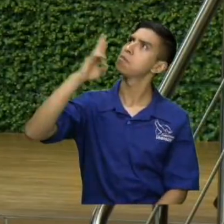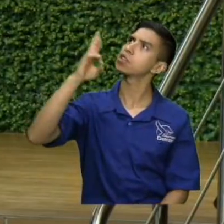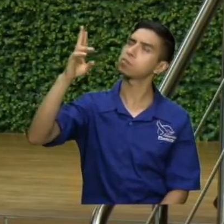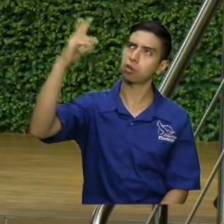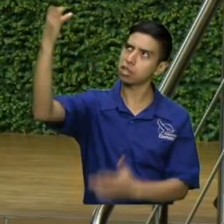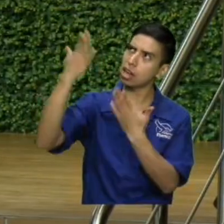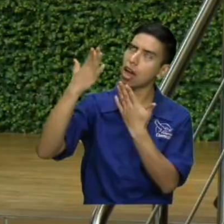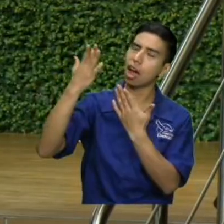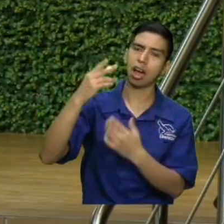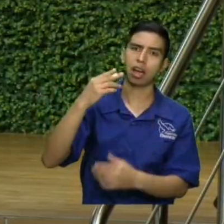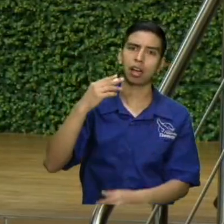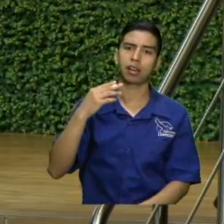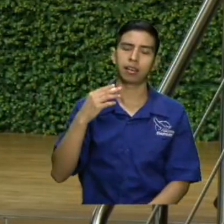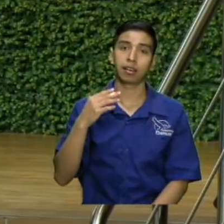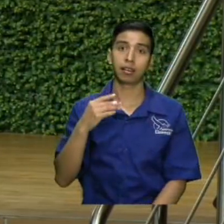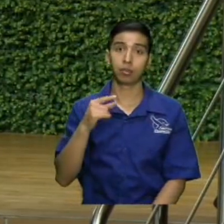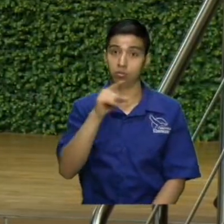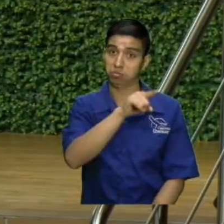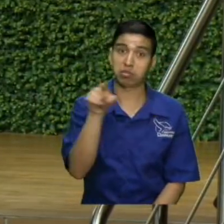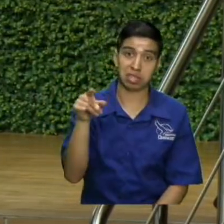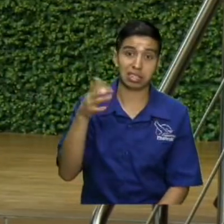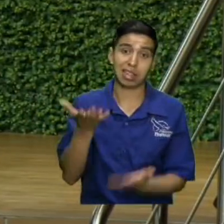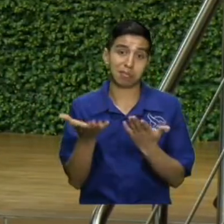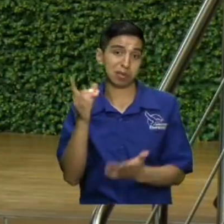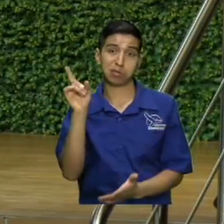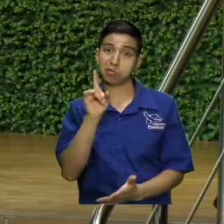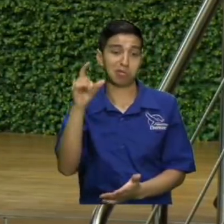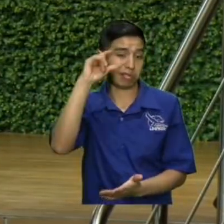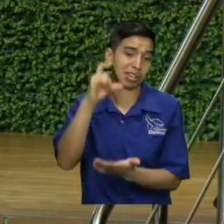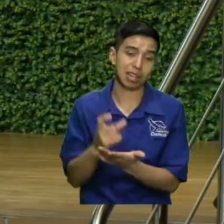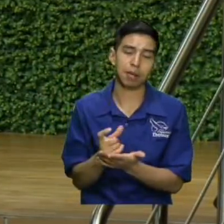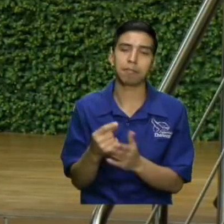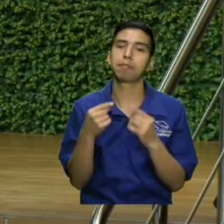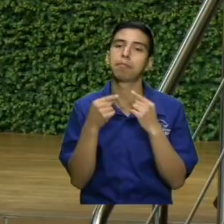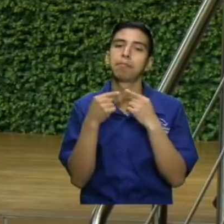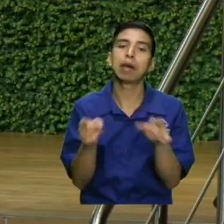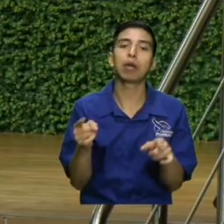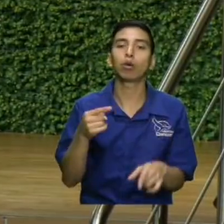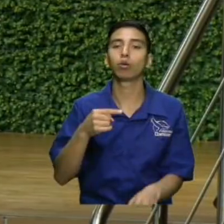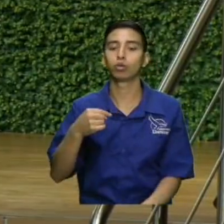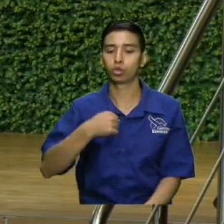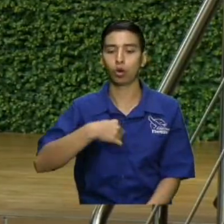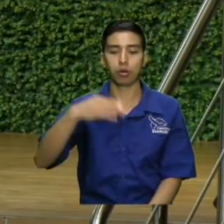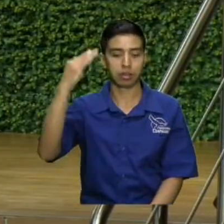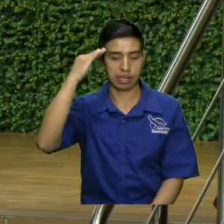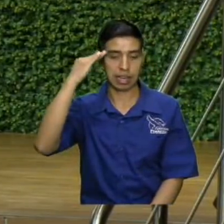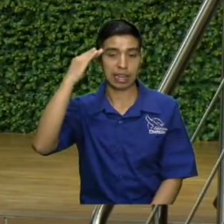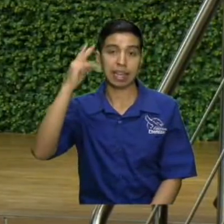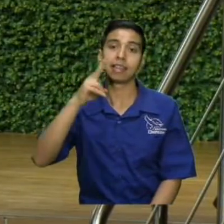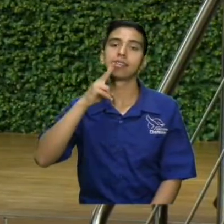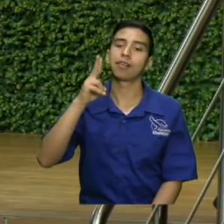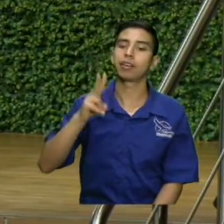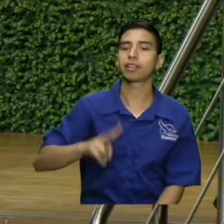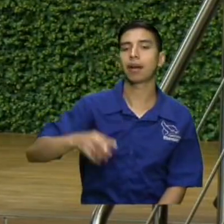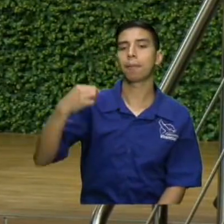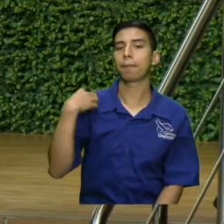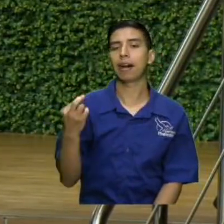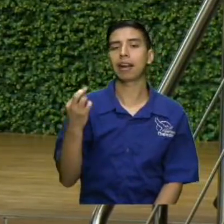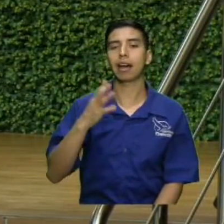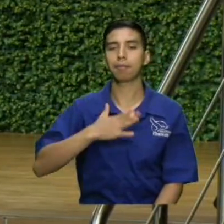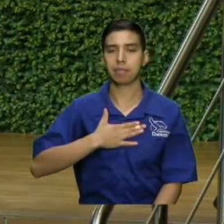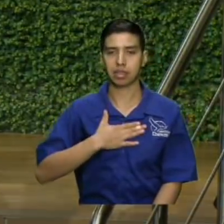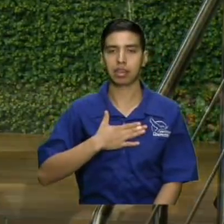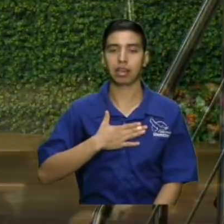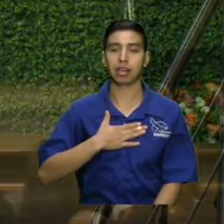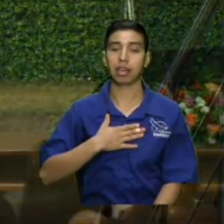puede creer o puede decir que soy un mentiroso, será problema suyo, pero esta es la verdad para mí. Eso me pasó.